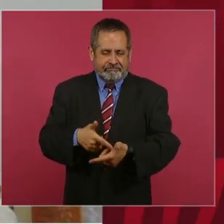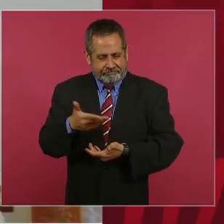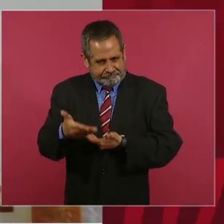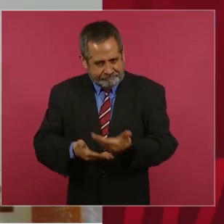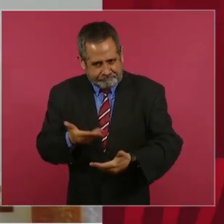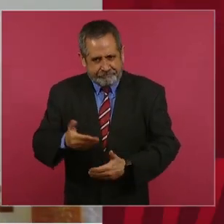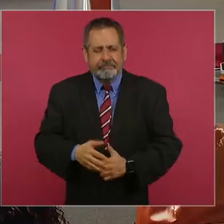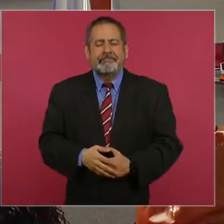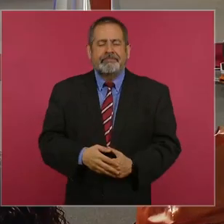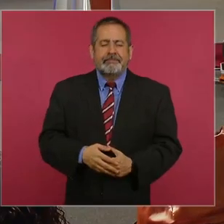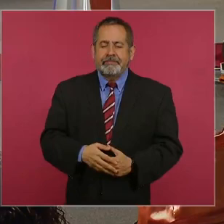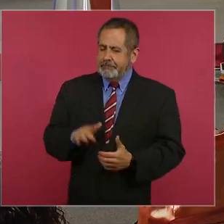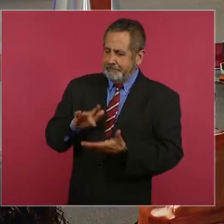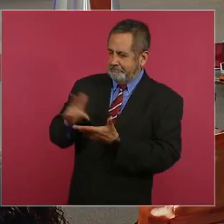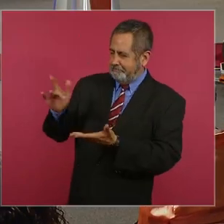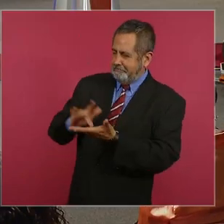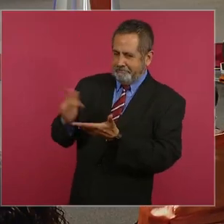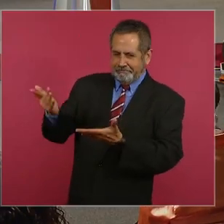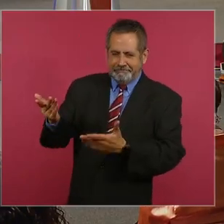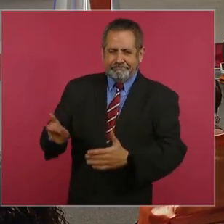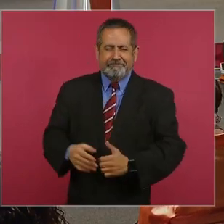órdenes. Muchísimas gracias, muchas gracias.